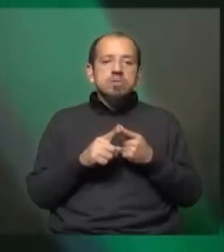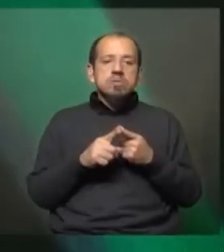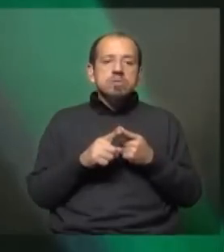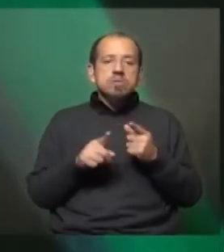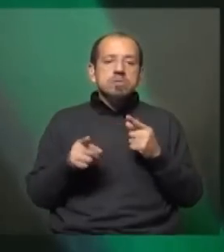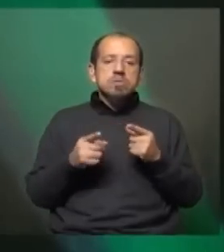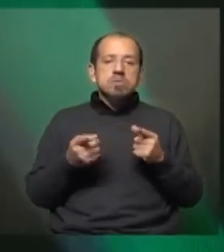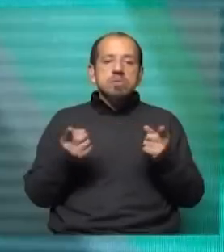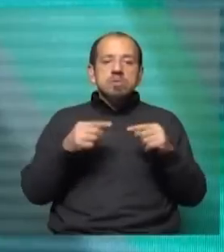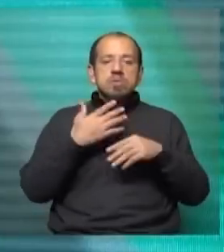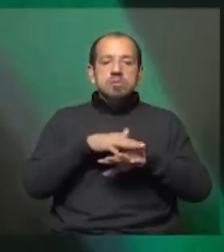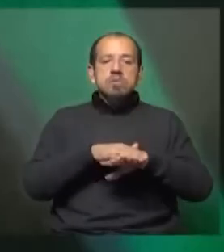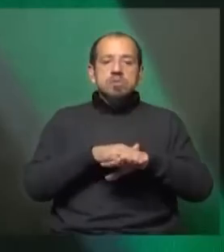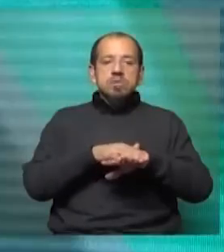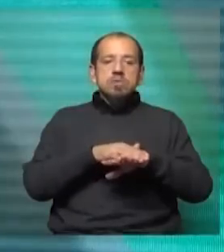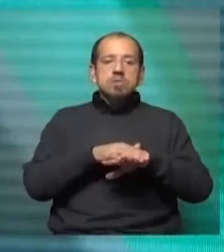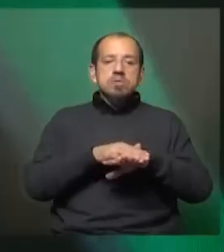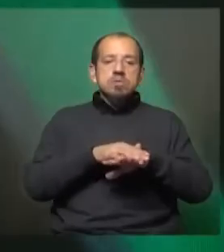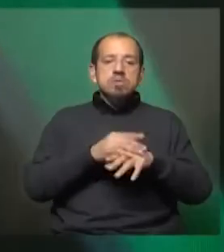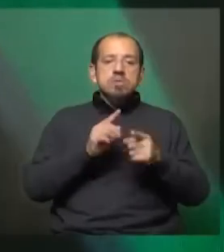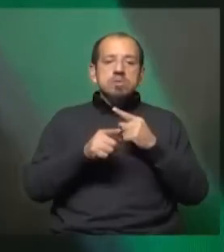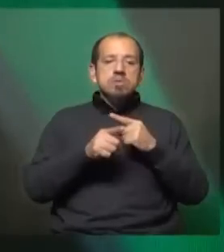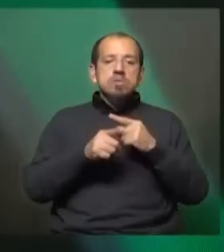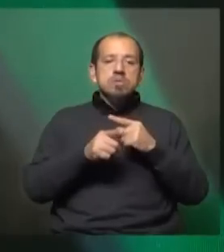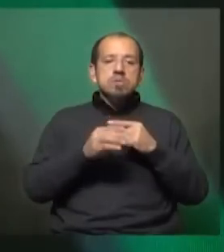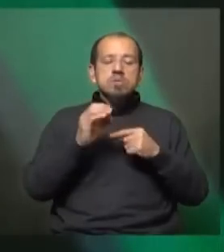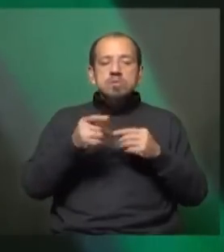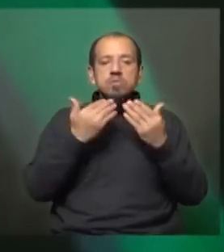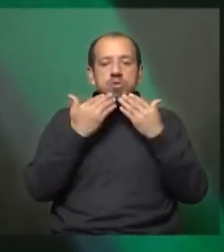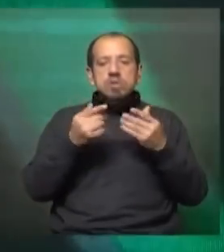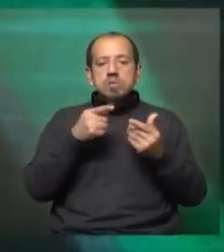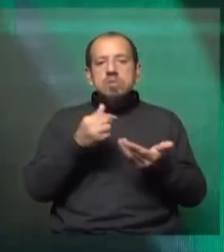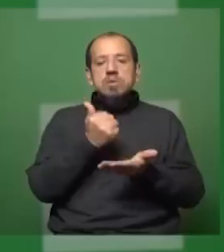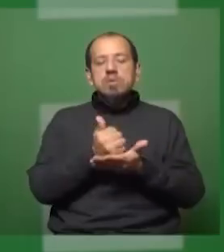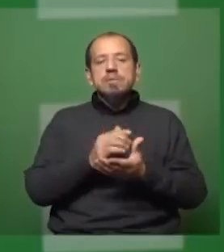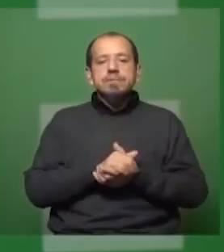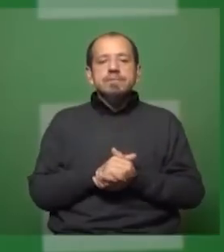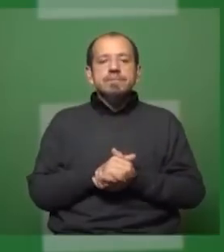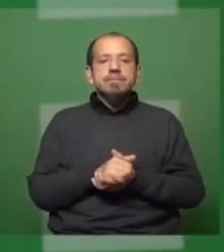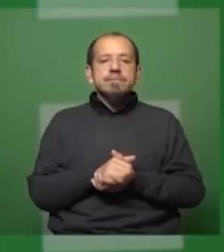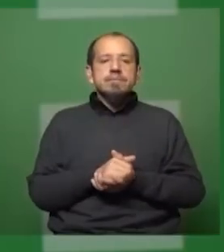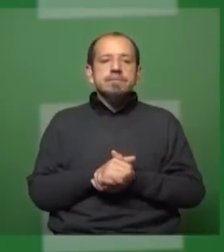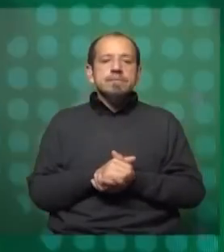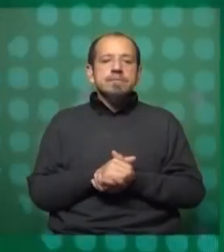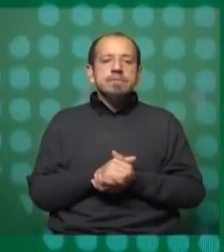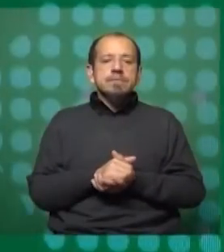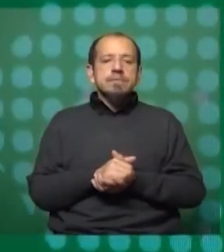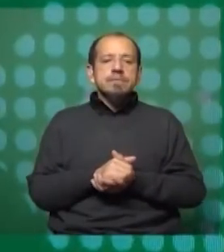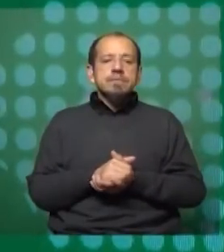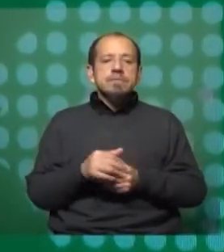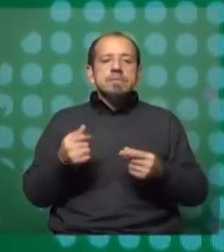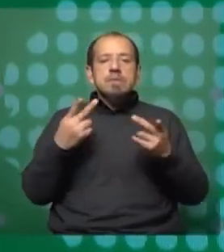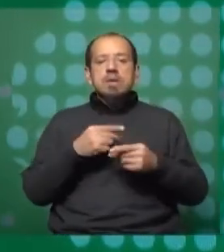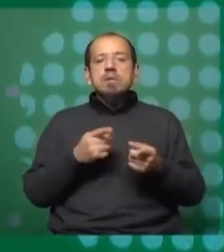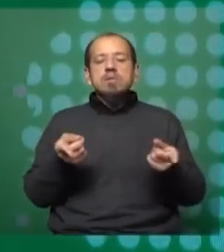es la reinserción internacional de Uruguay senador Daniel callán y muchas gracias por acompañarnos hoy muchas gracias a ustedes y gracias a la luz hacemos una pausa